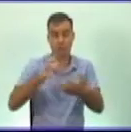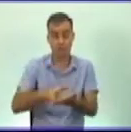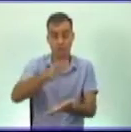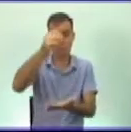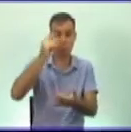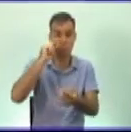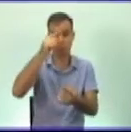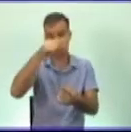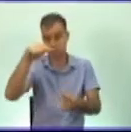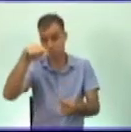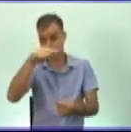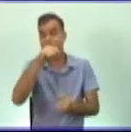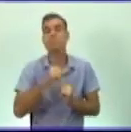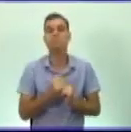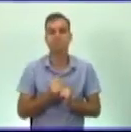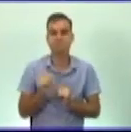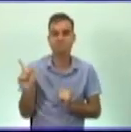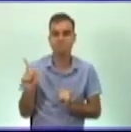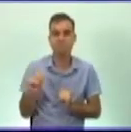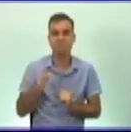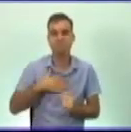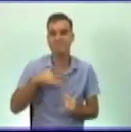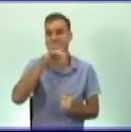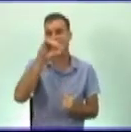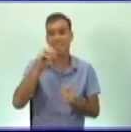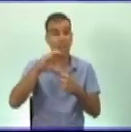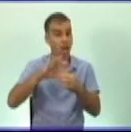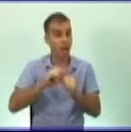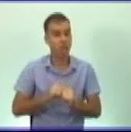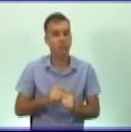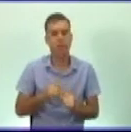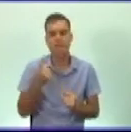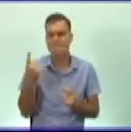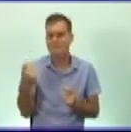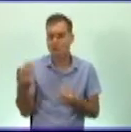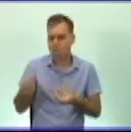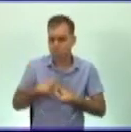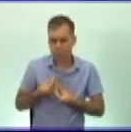indicado el ángulo de abertura. Tenemos que hallar el volumen y el área total.